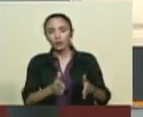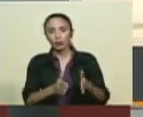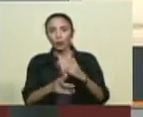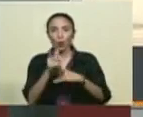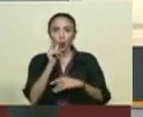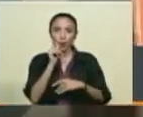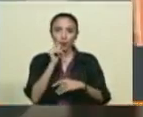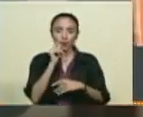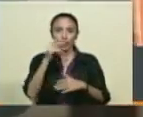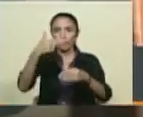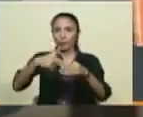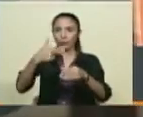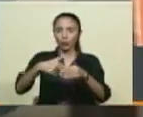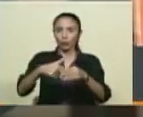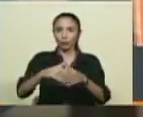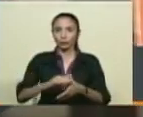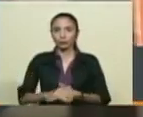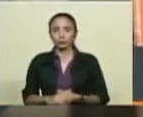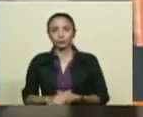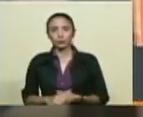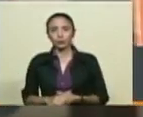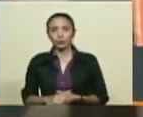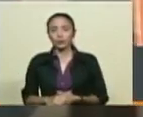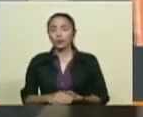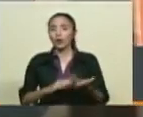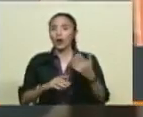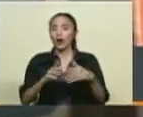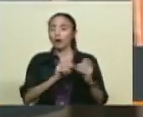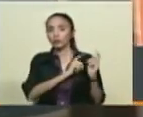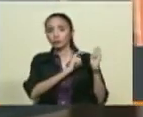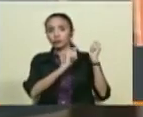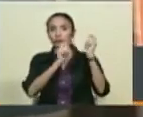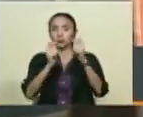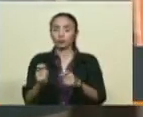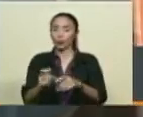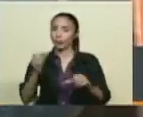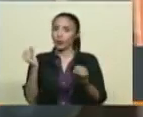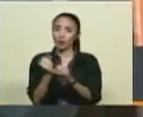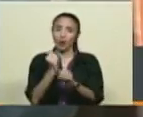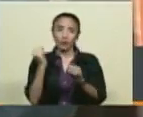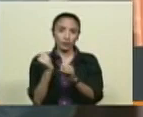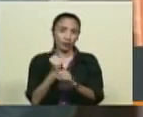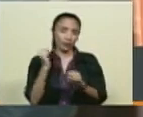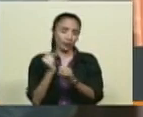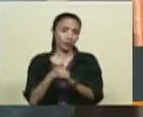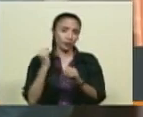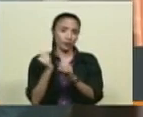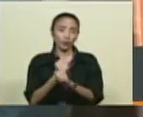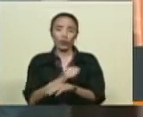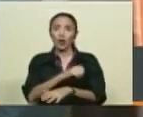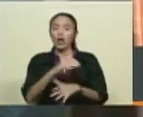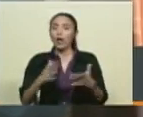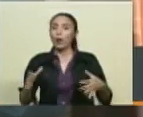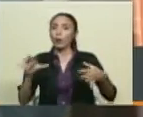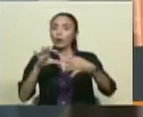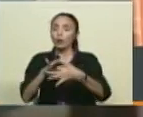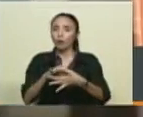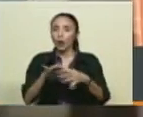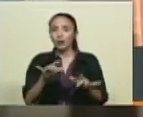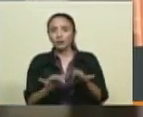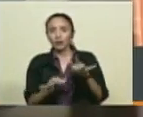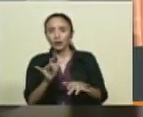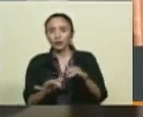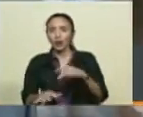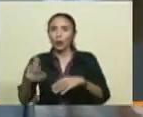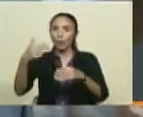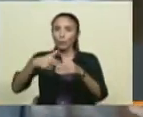Quevedo, Manuel Quevedo, general de la patria, para que trabaje intensamente con la Secretaría General de la OPEP en